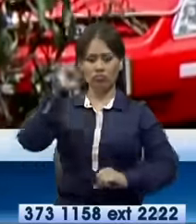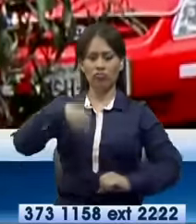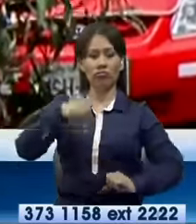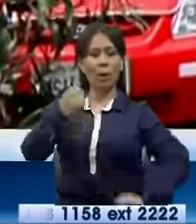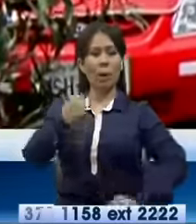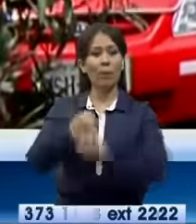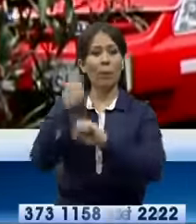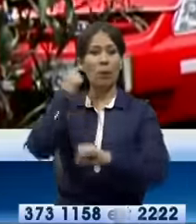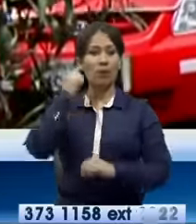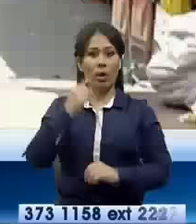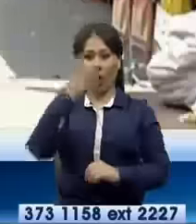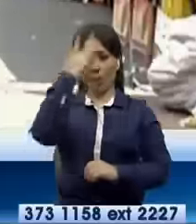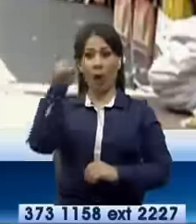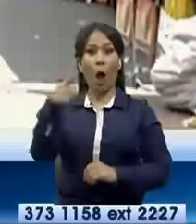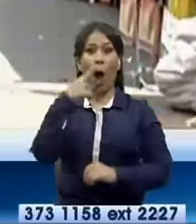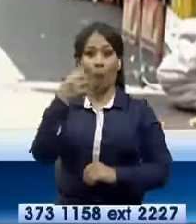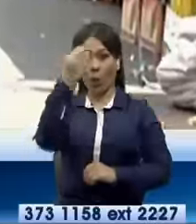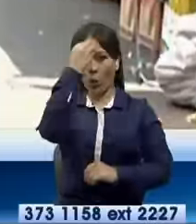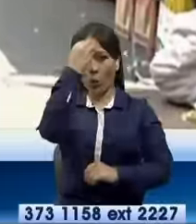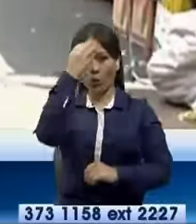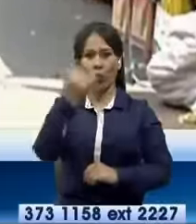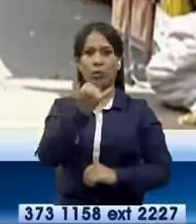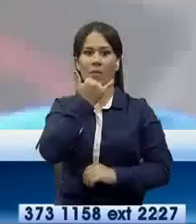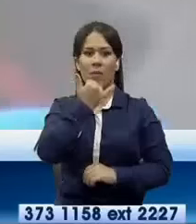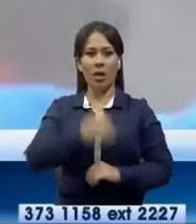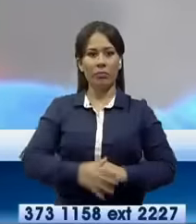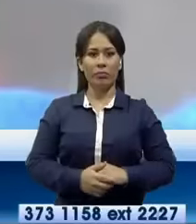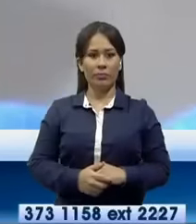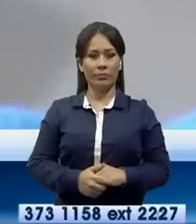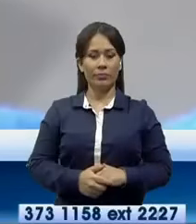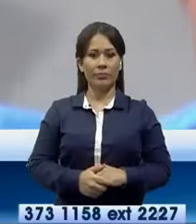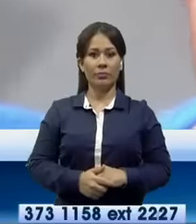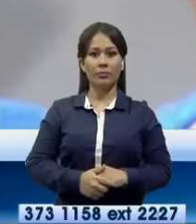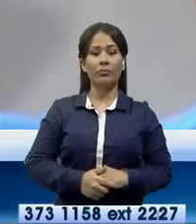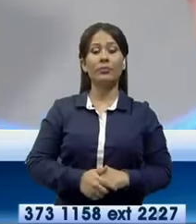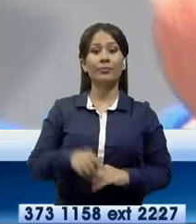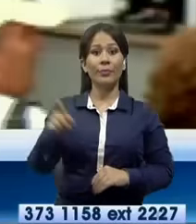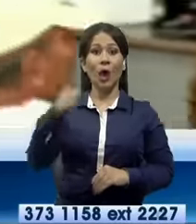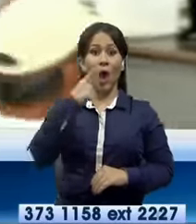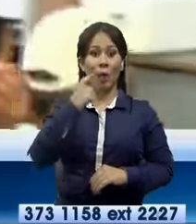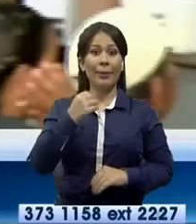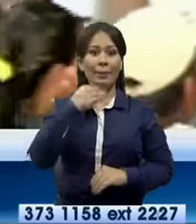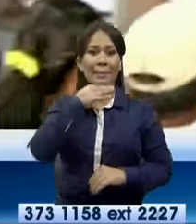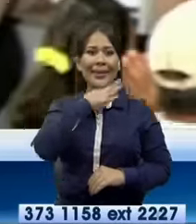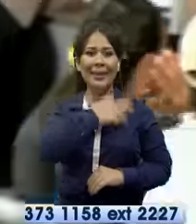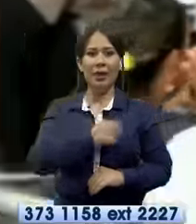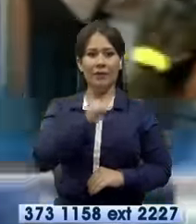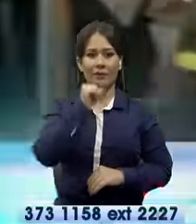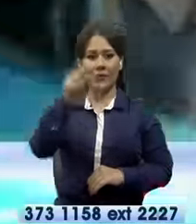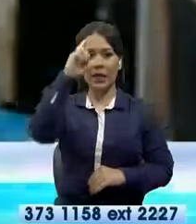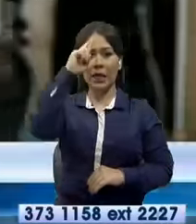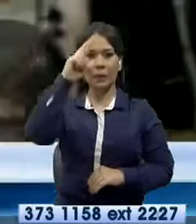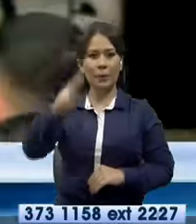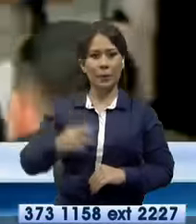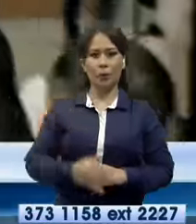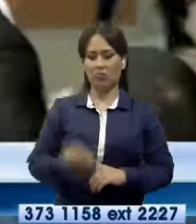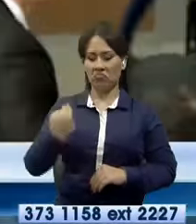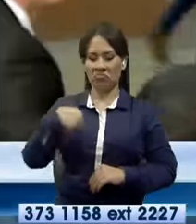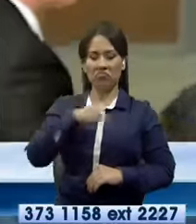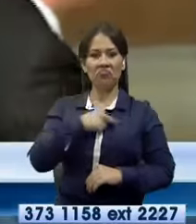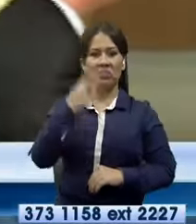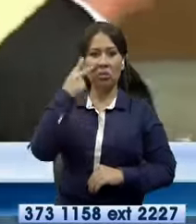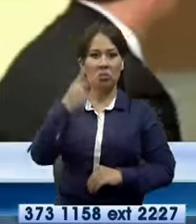de la supuesta mala conducta por parte de la víctima. Él es una persona malcriada, que no respeta ya. Si es de